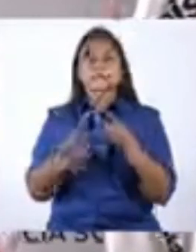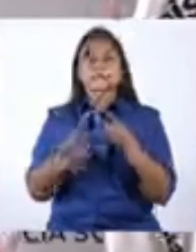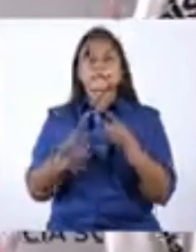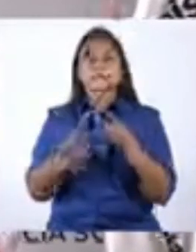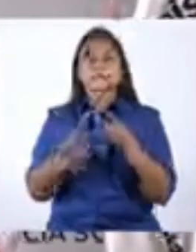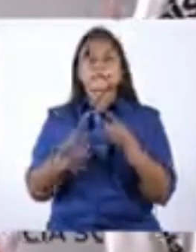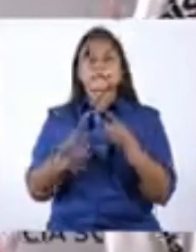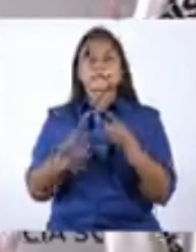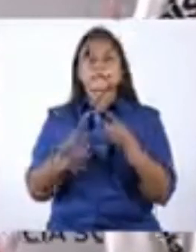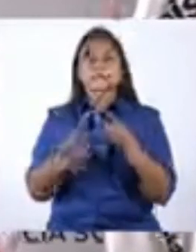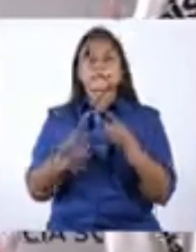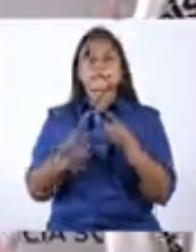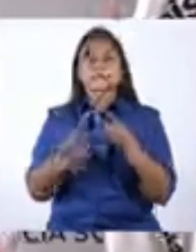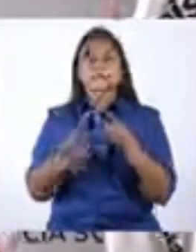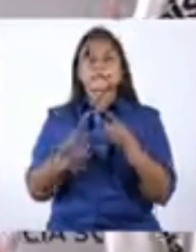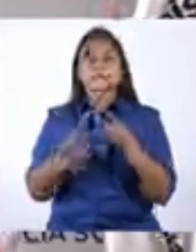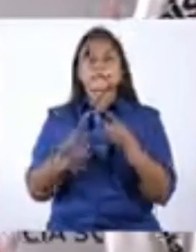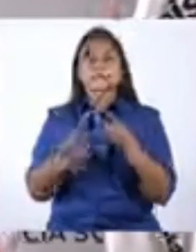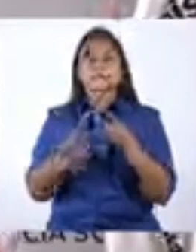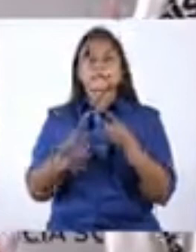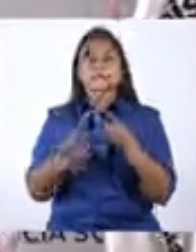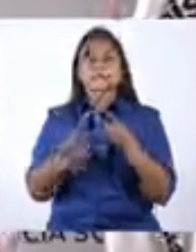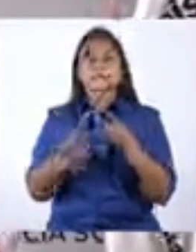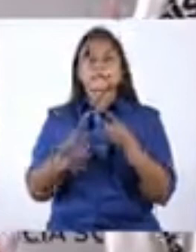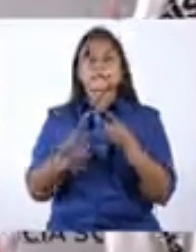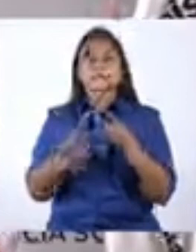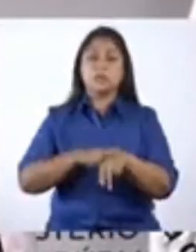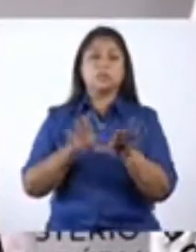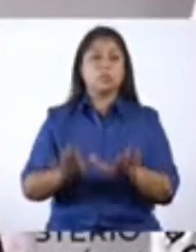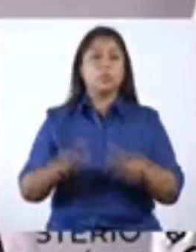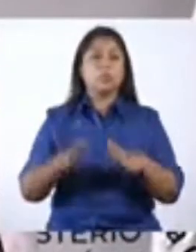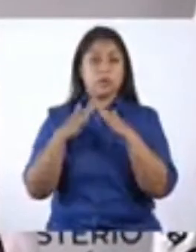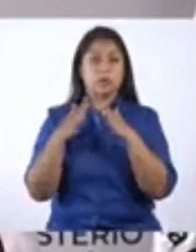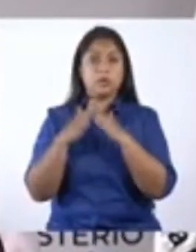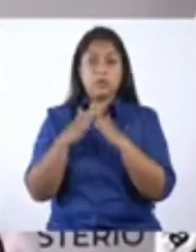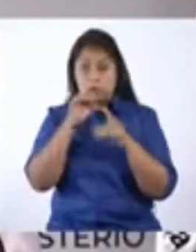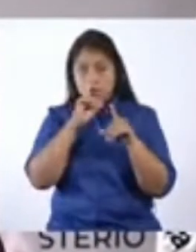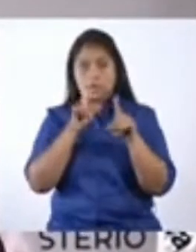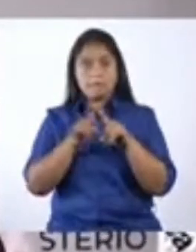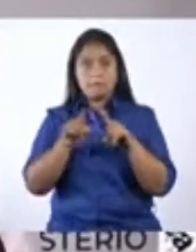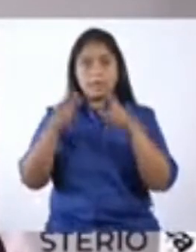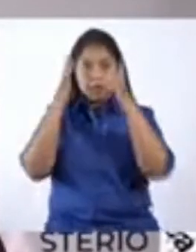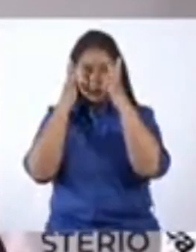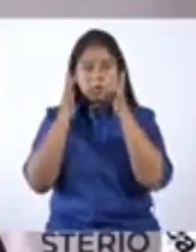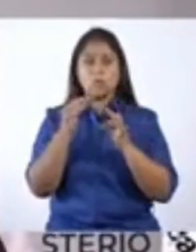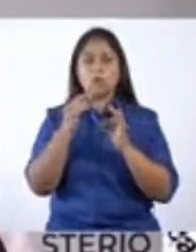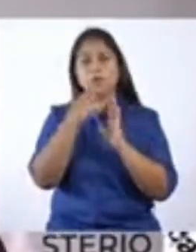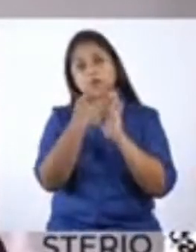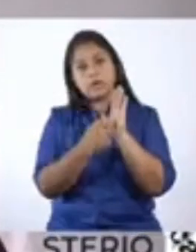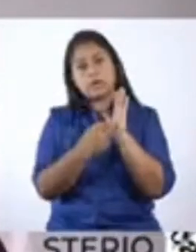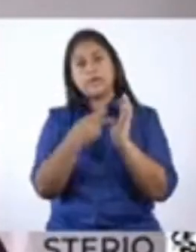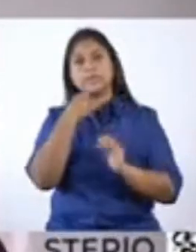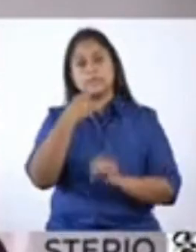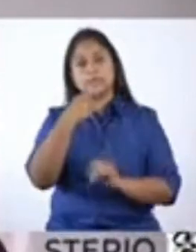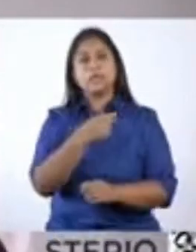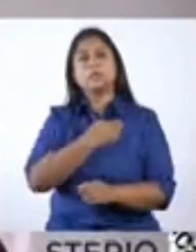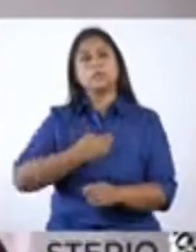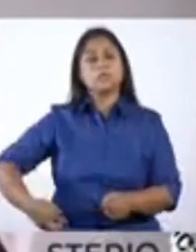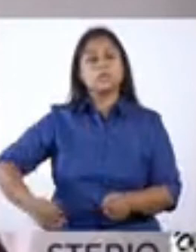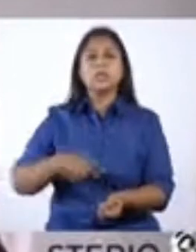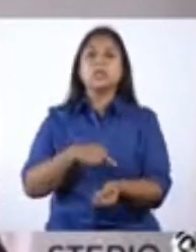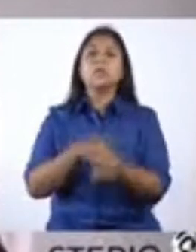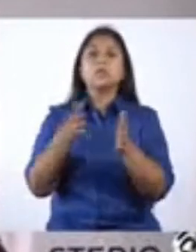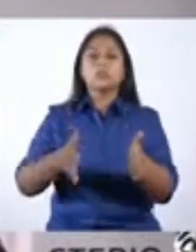Hacemos nuevamente el recordatorio de respetar el toque de queda y las disposiciones que ha dado el presidente, el doctor